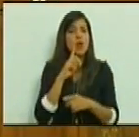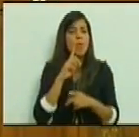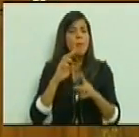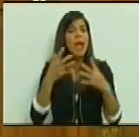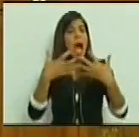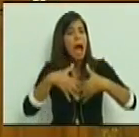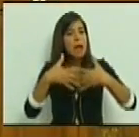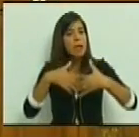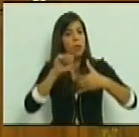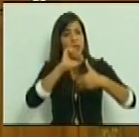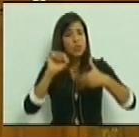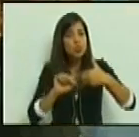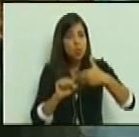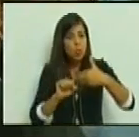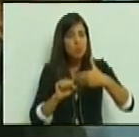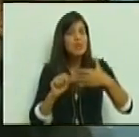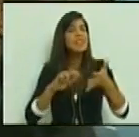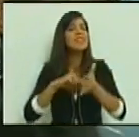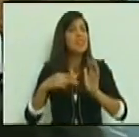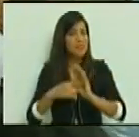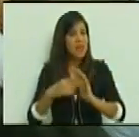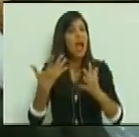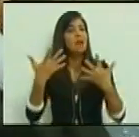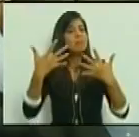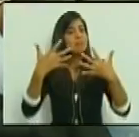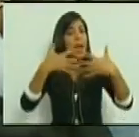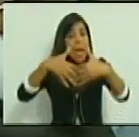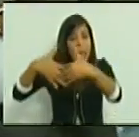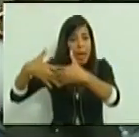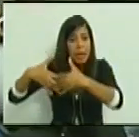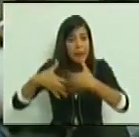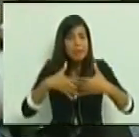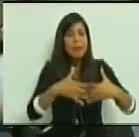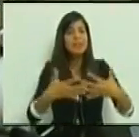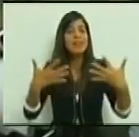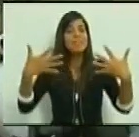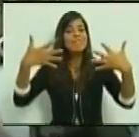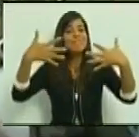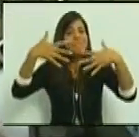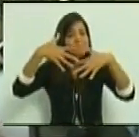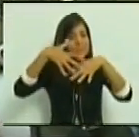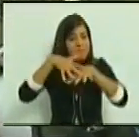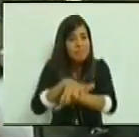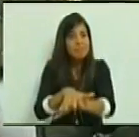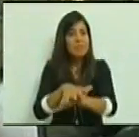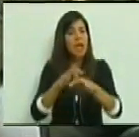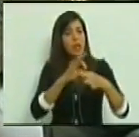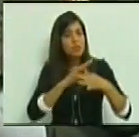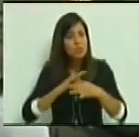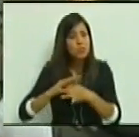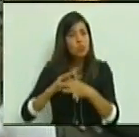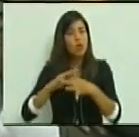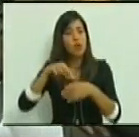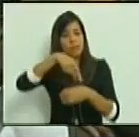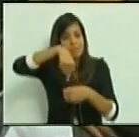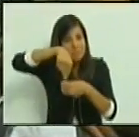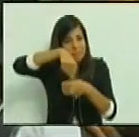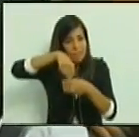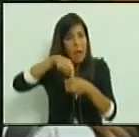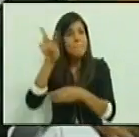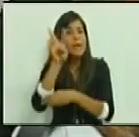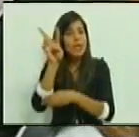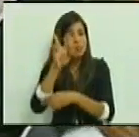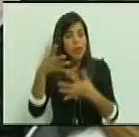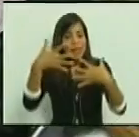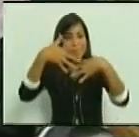Agrosur es precisamente ese. Procurar la articulación a lo interno y a lo externo